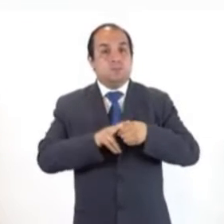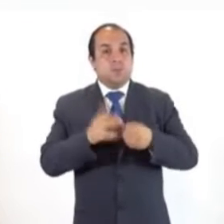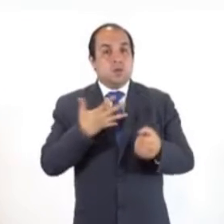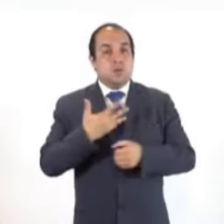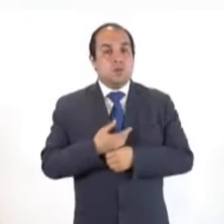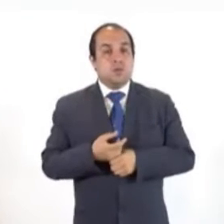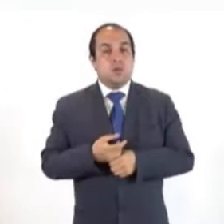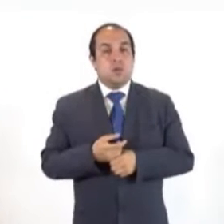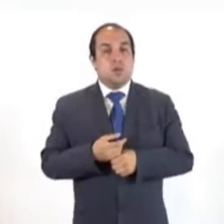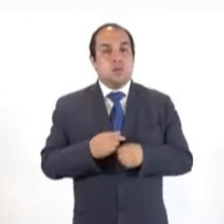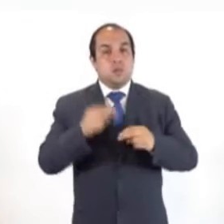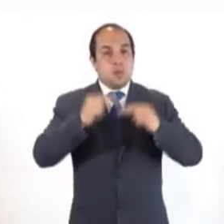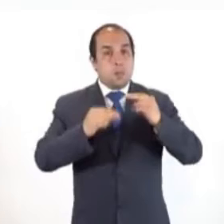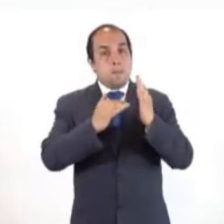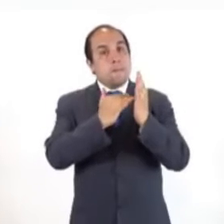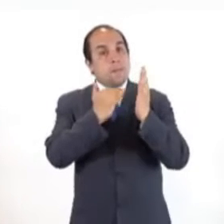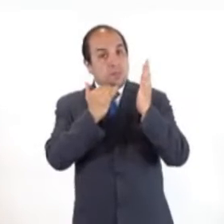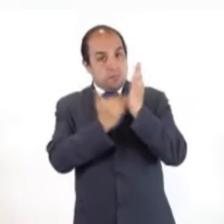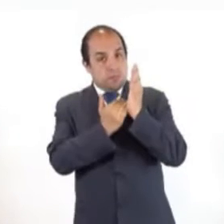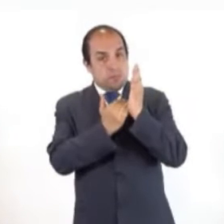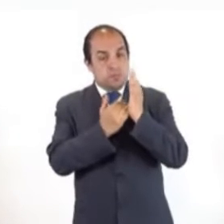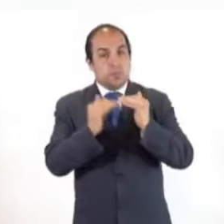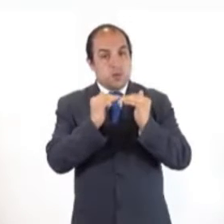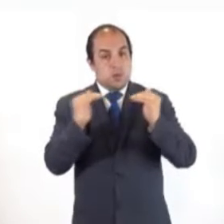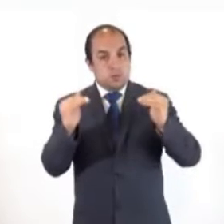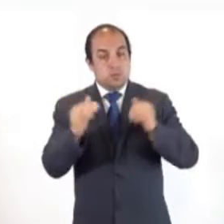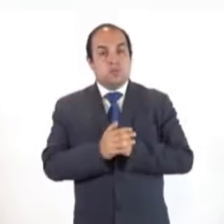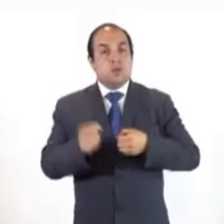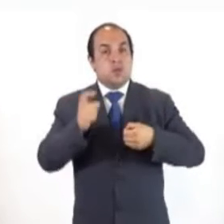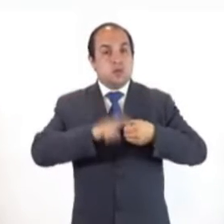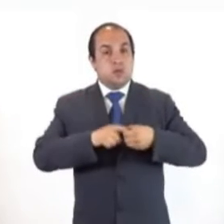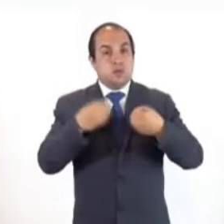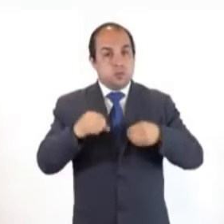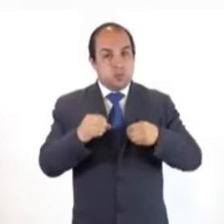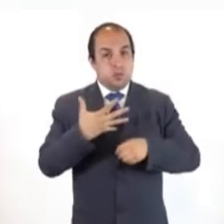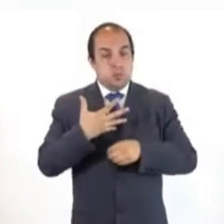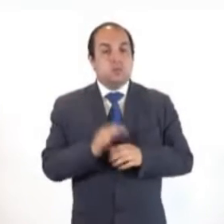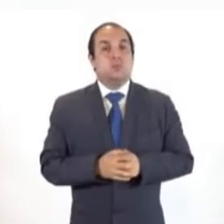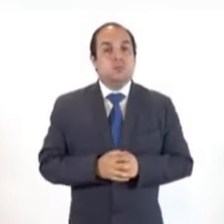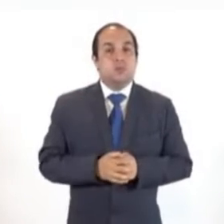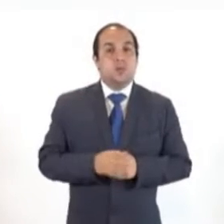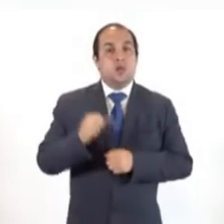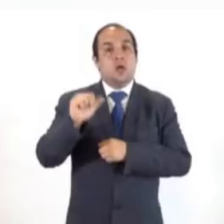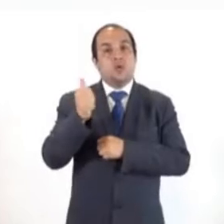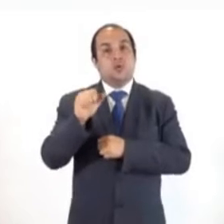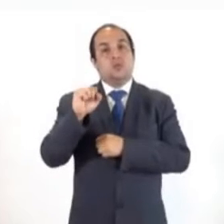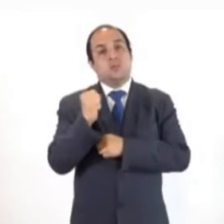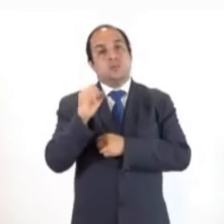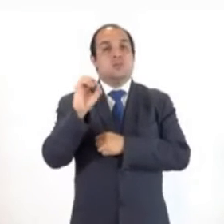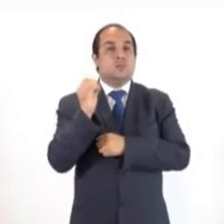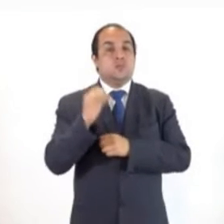tener en el punto más bajo de la estabilidad en ingresos y ocupación que tuvimos durante agosto, septiembre,